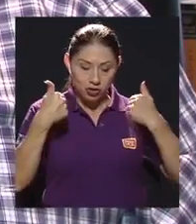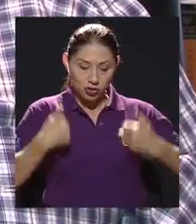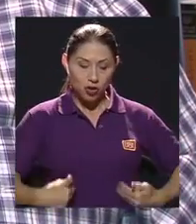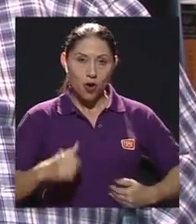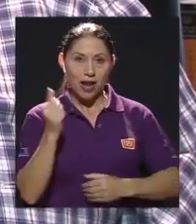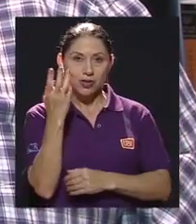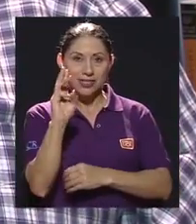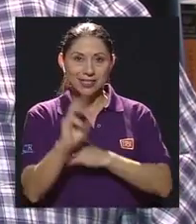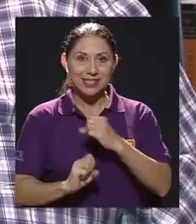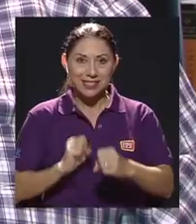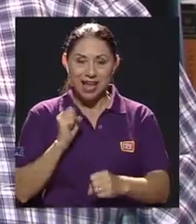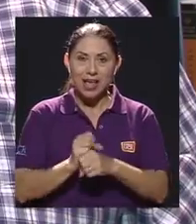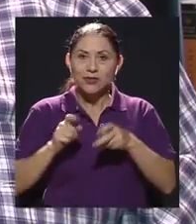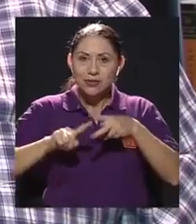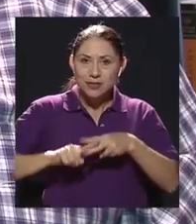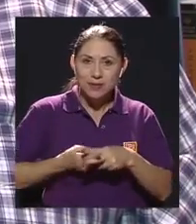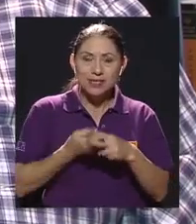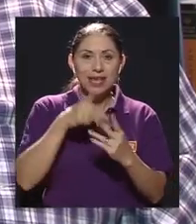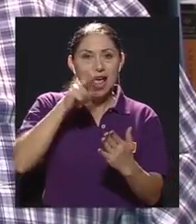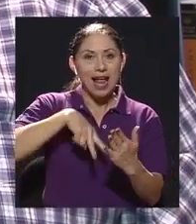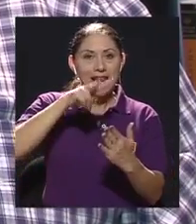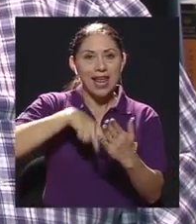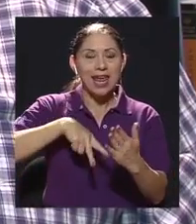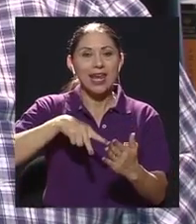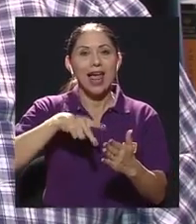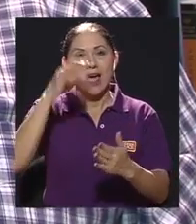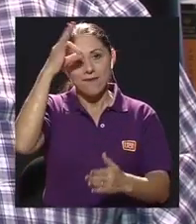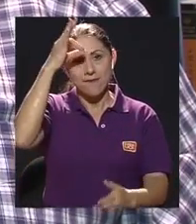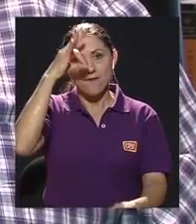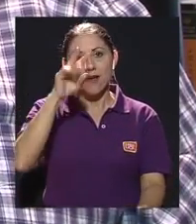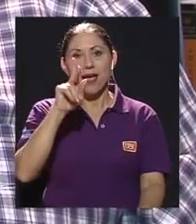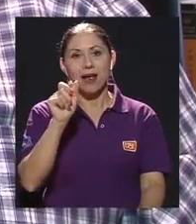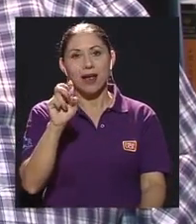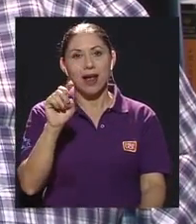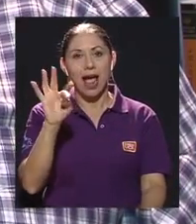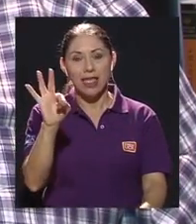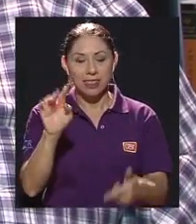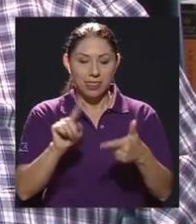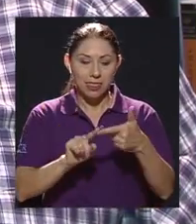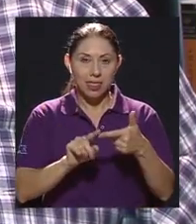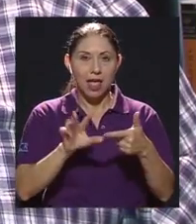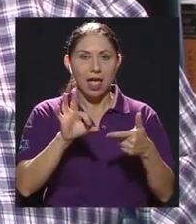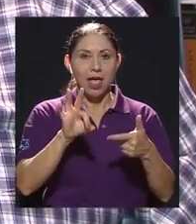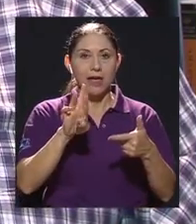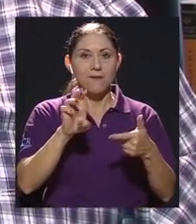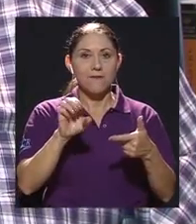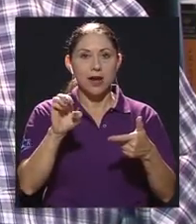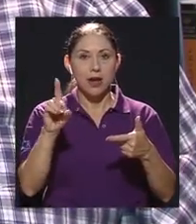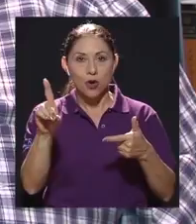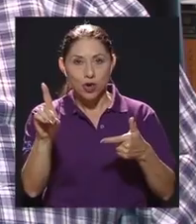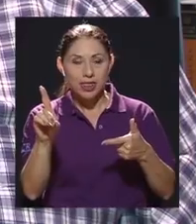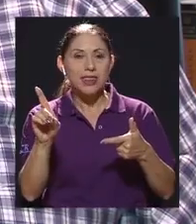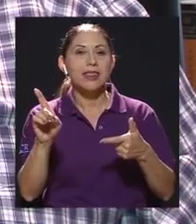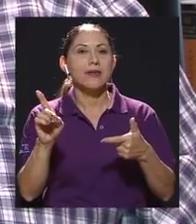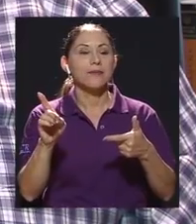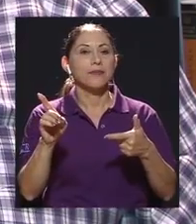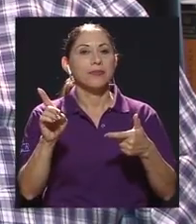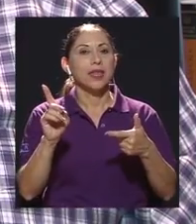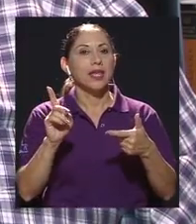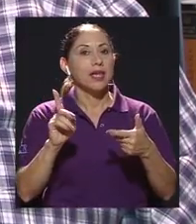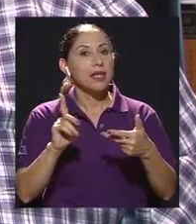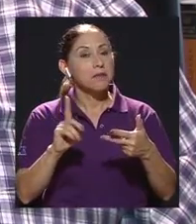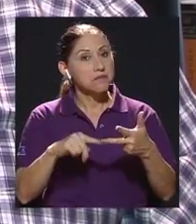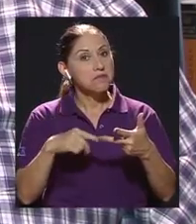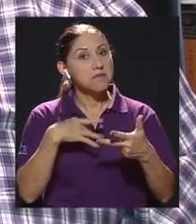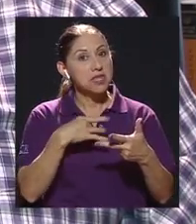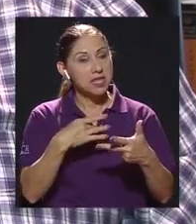años empecé a leer a Kant, leí a Freud, las primeras lecturas, y me